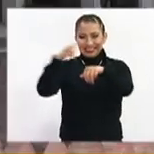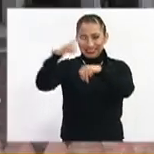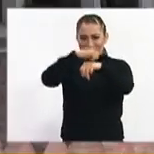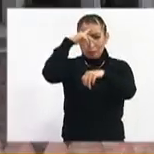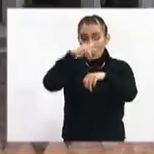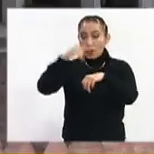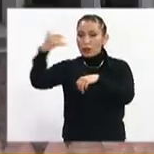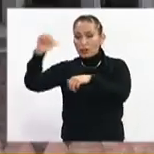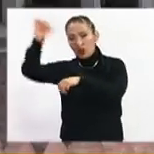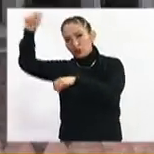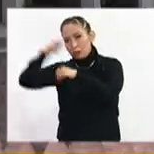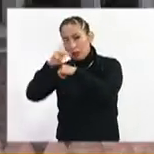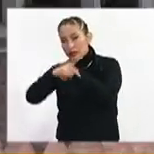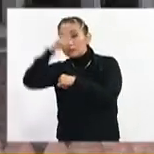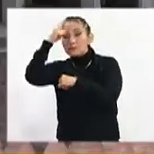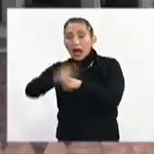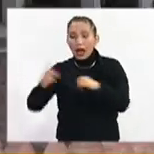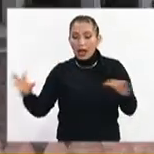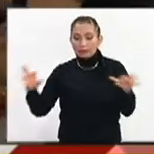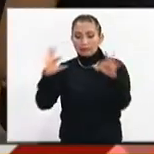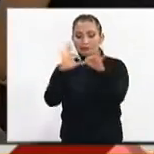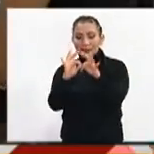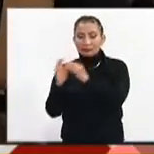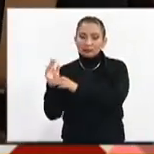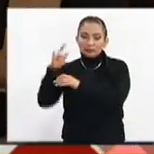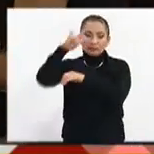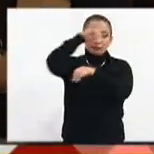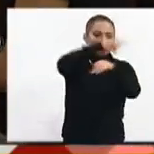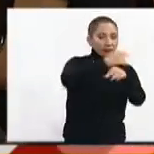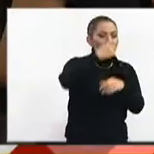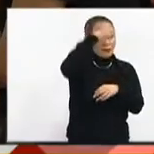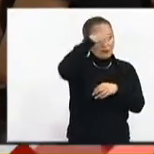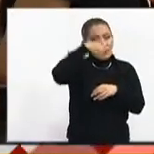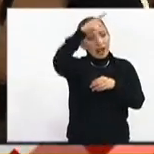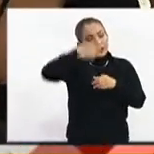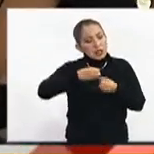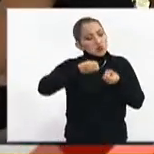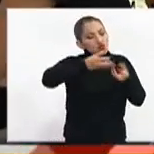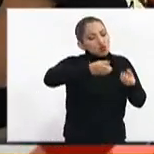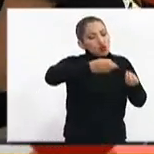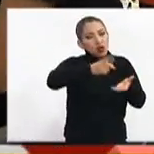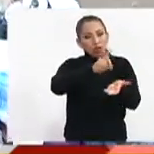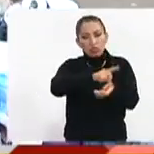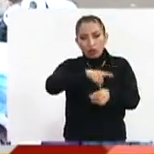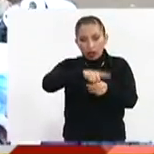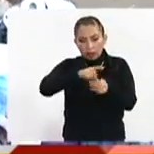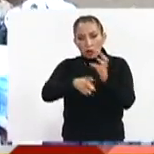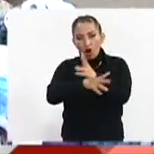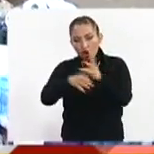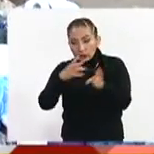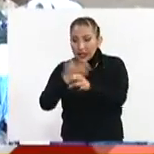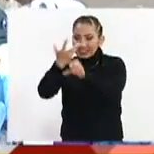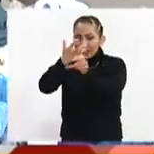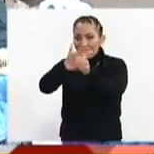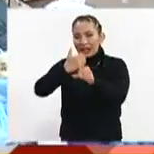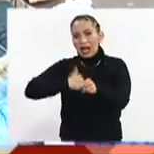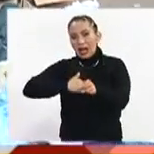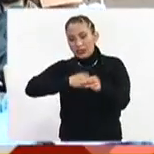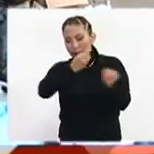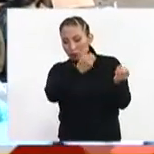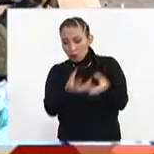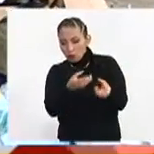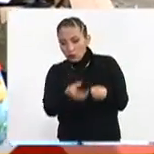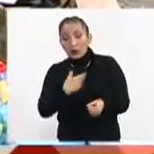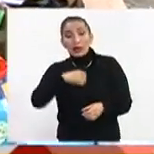mexicanas y extranjeras para establecer un puente aéreo que facilite la llegada de donativos en especie desde Estados Unidos y Canadá. También